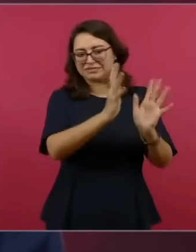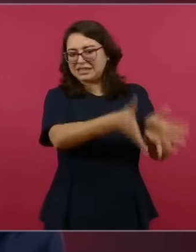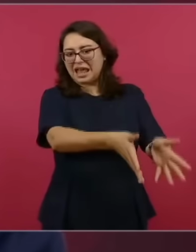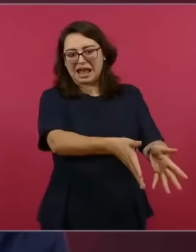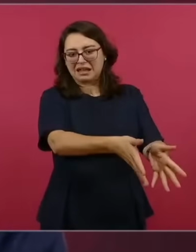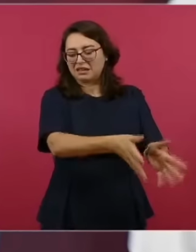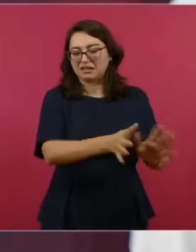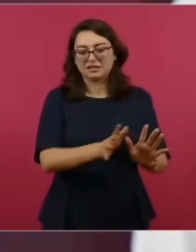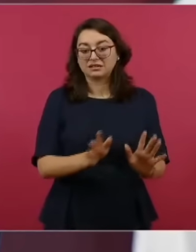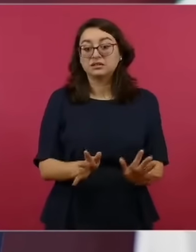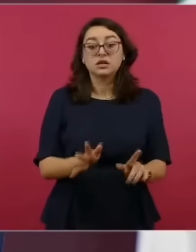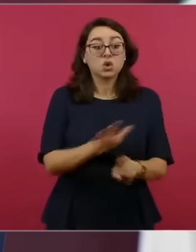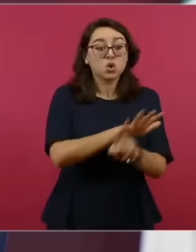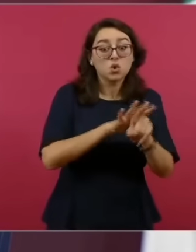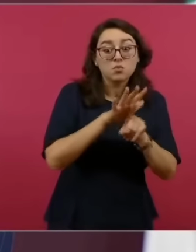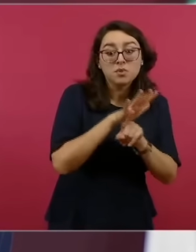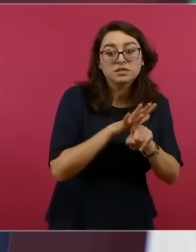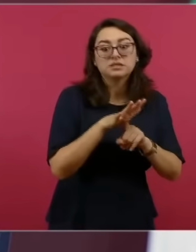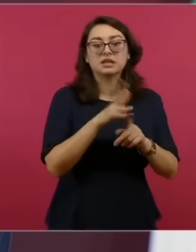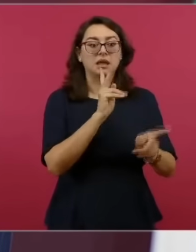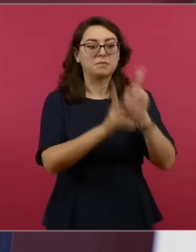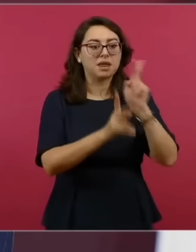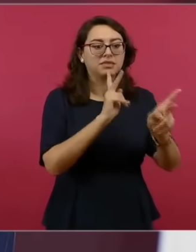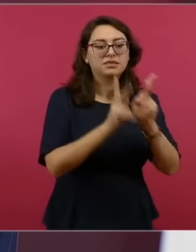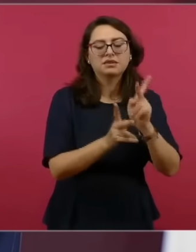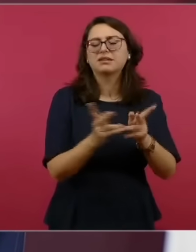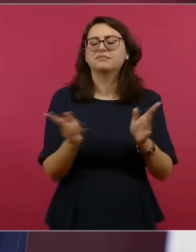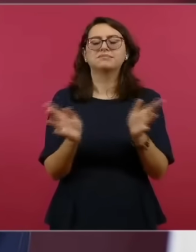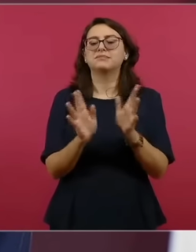porque están defendiendo privilegios